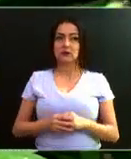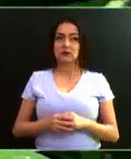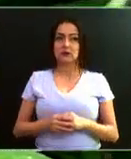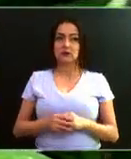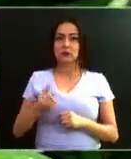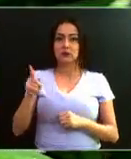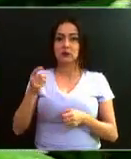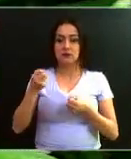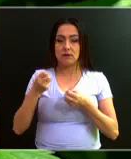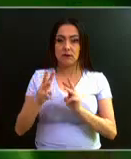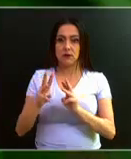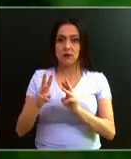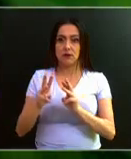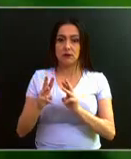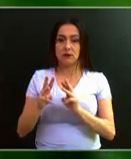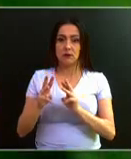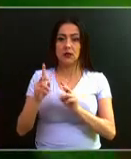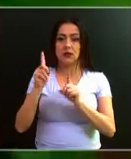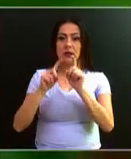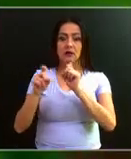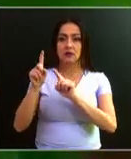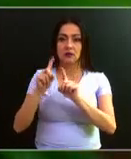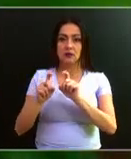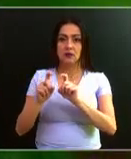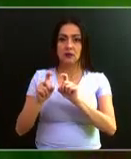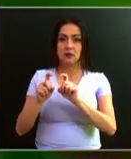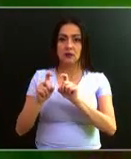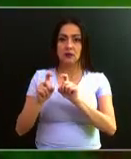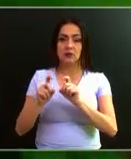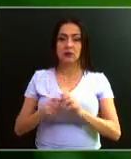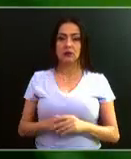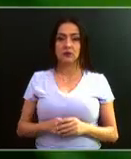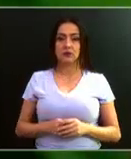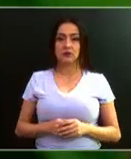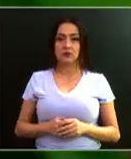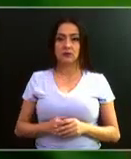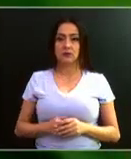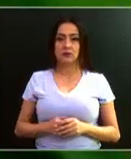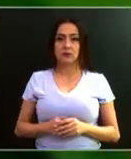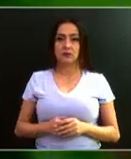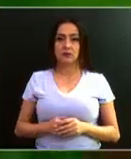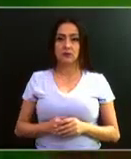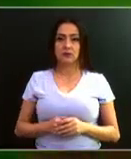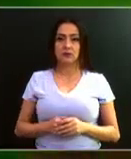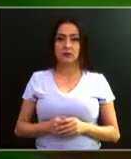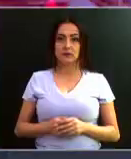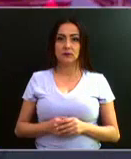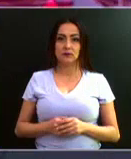a este mecanismo de consulta popular.